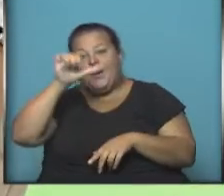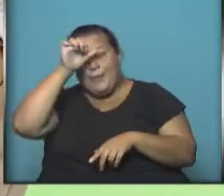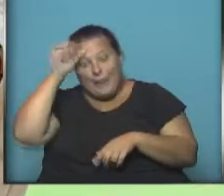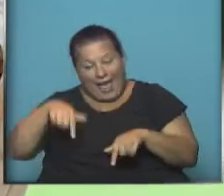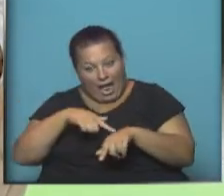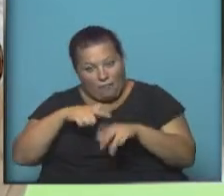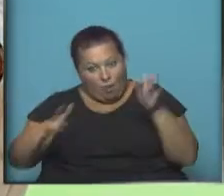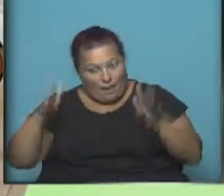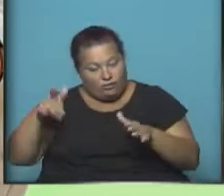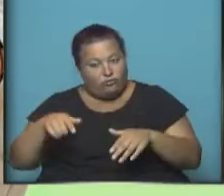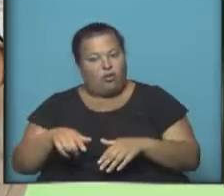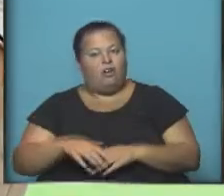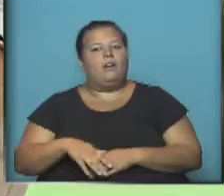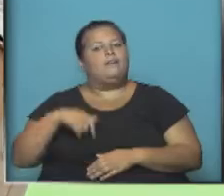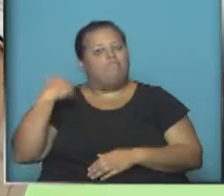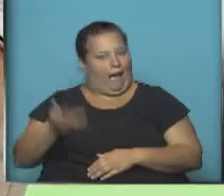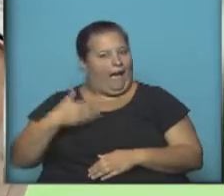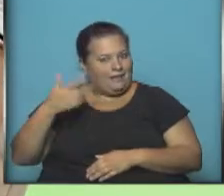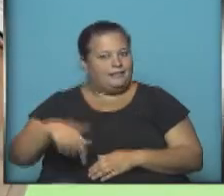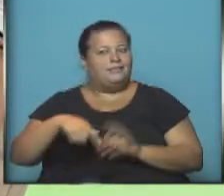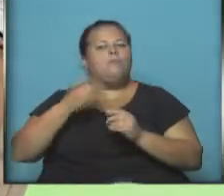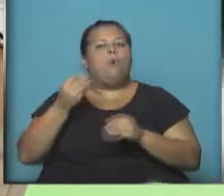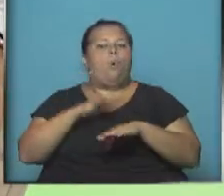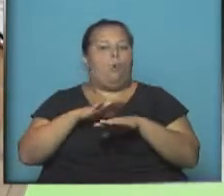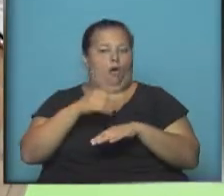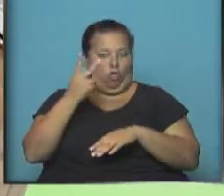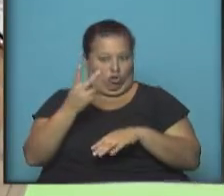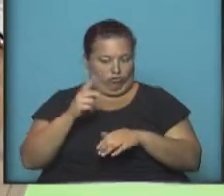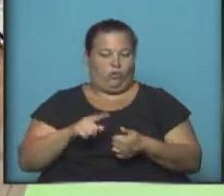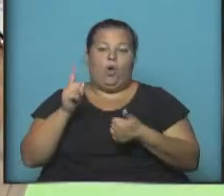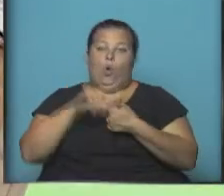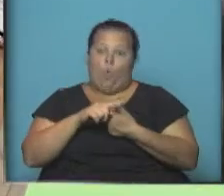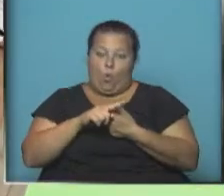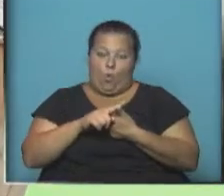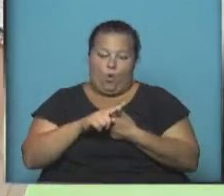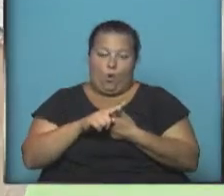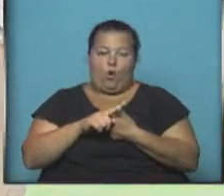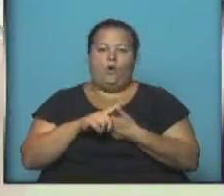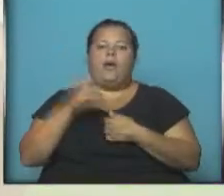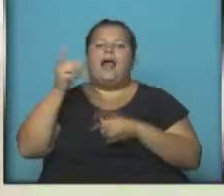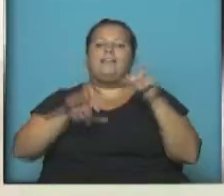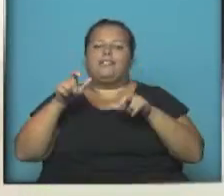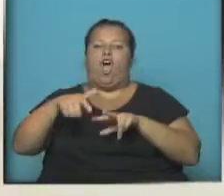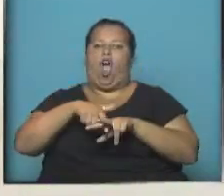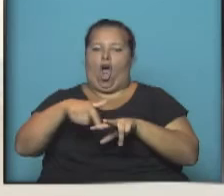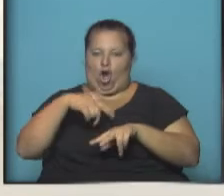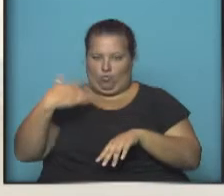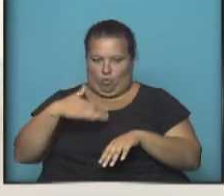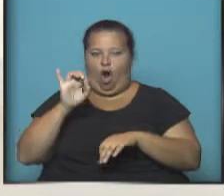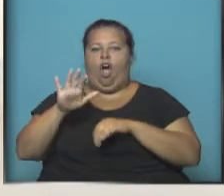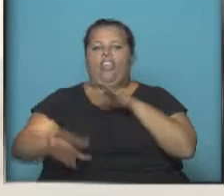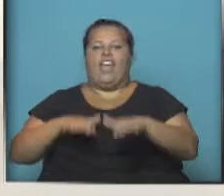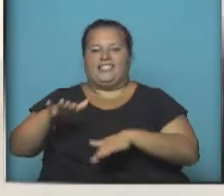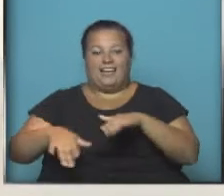esta época, son más frecuentes, generalmente por 2 motivos. Uno es porque mucha gente usa ojotas o andan